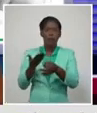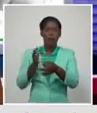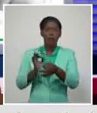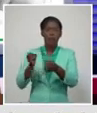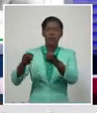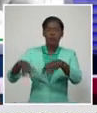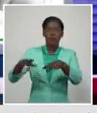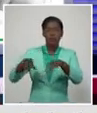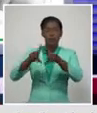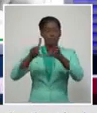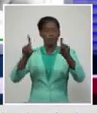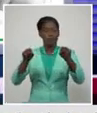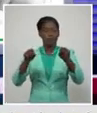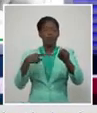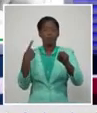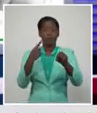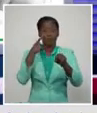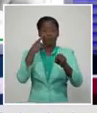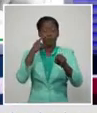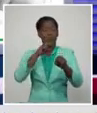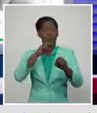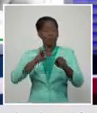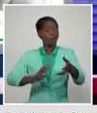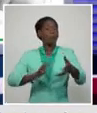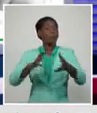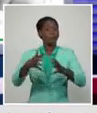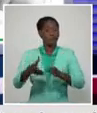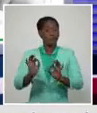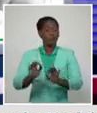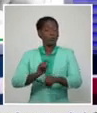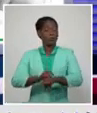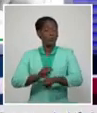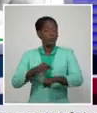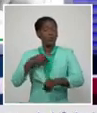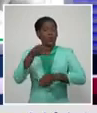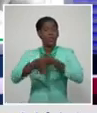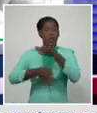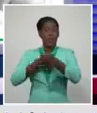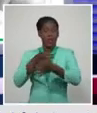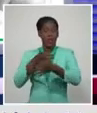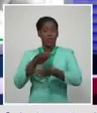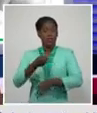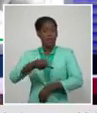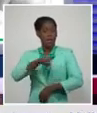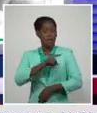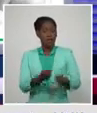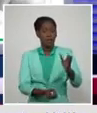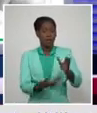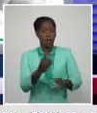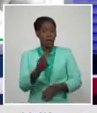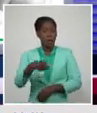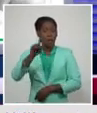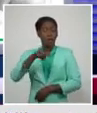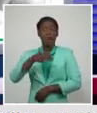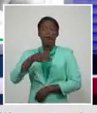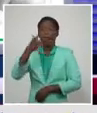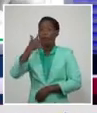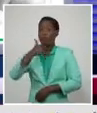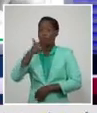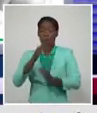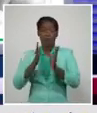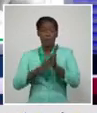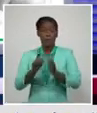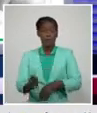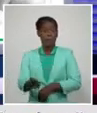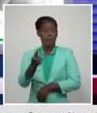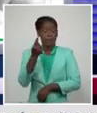país. Tensa, compleja la situación en estos momentos, al cierre del día de ayer, 1 de abril, el primer día del mes